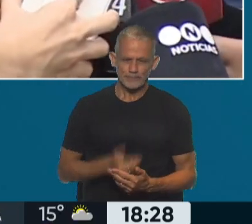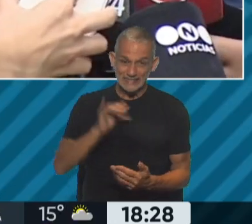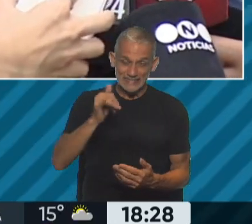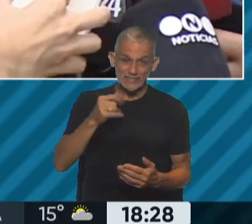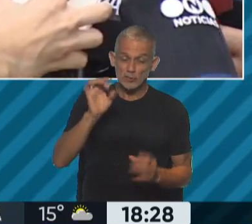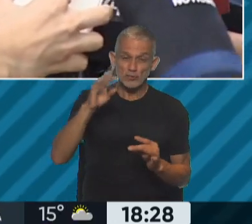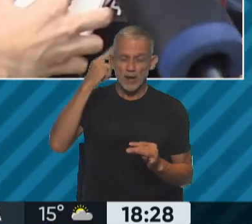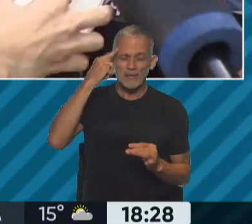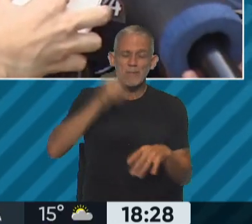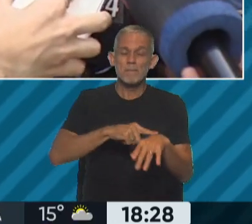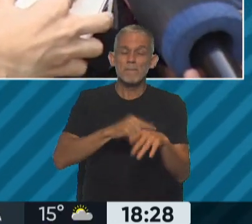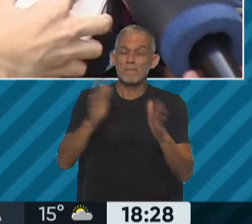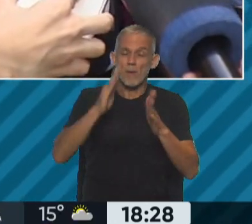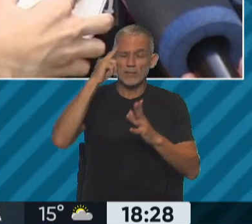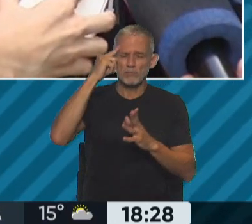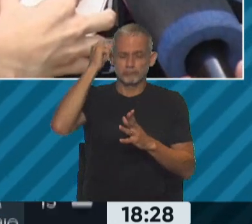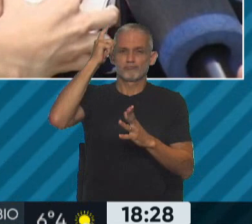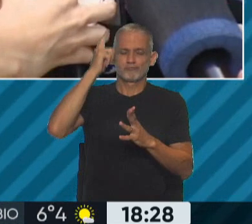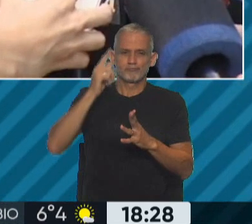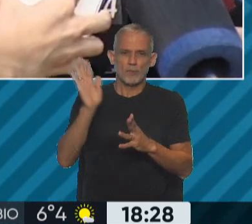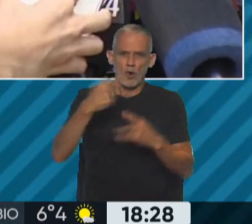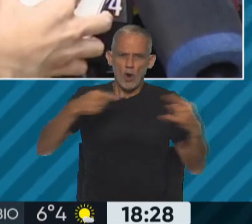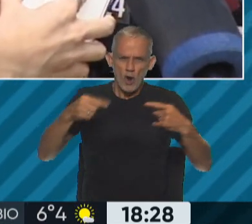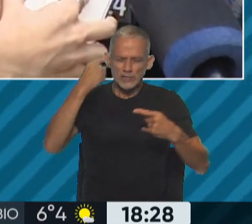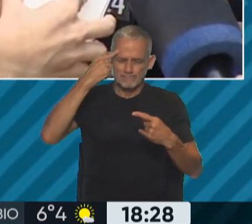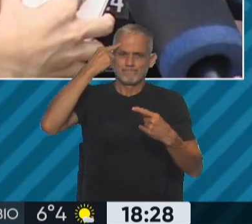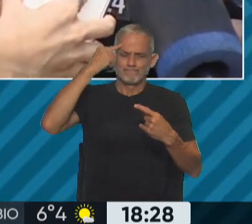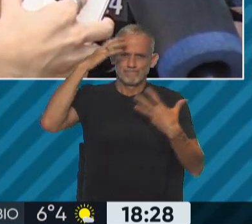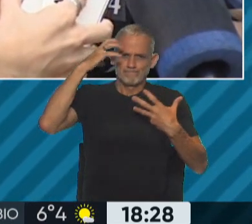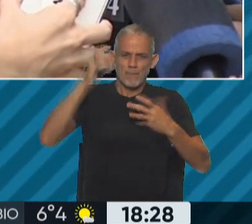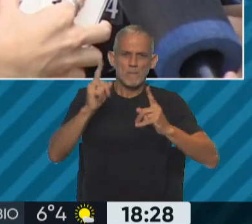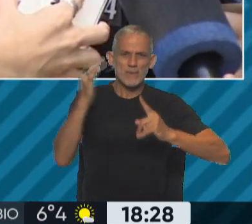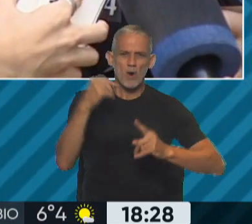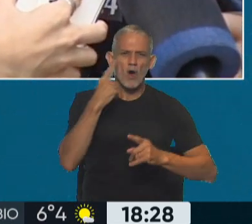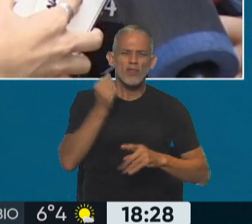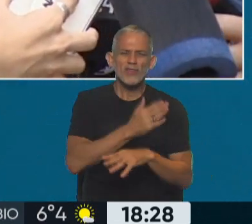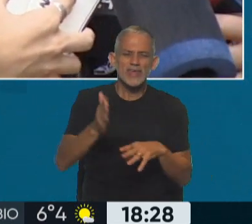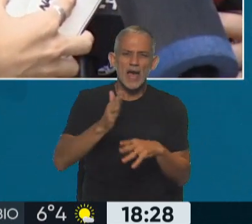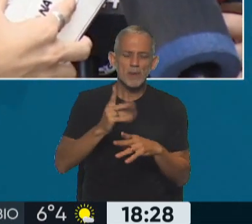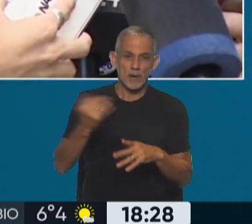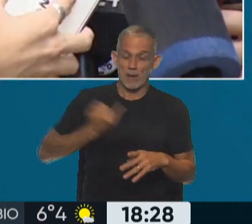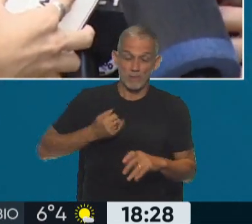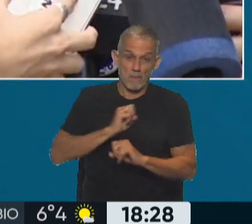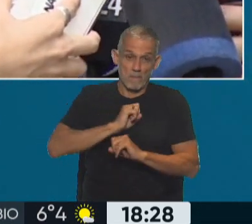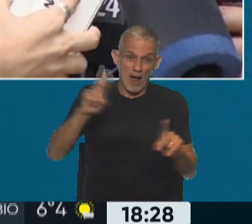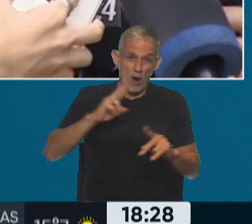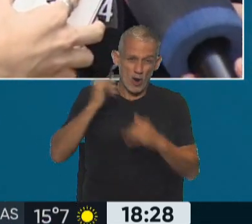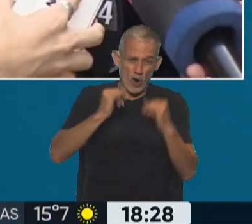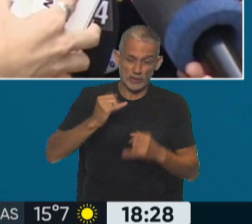me presenta el momento de todas las cosas vividas a partir de aquel día que recibí la peor noticia.